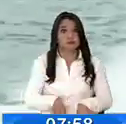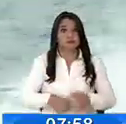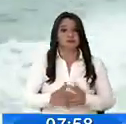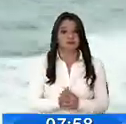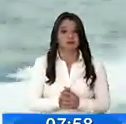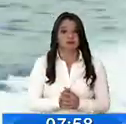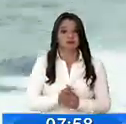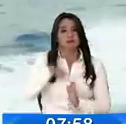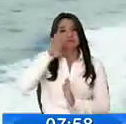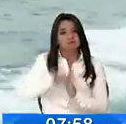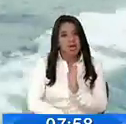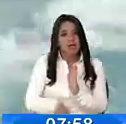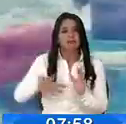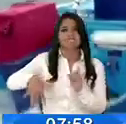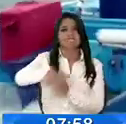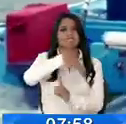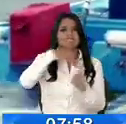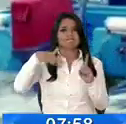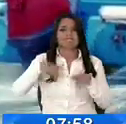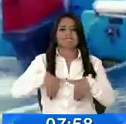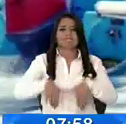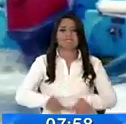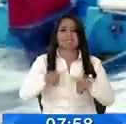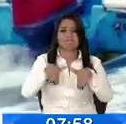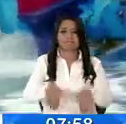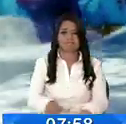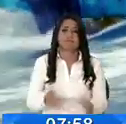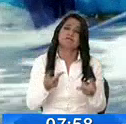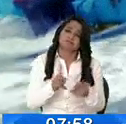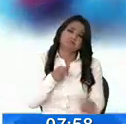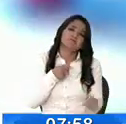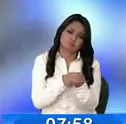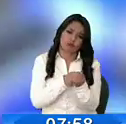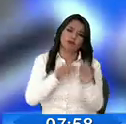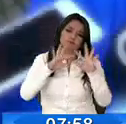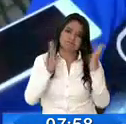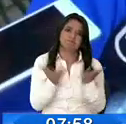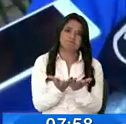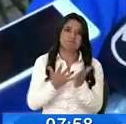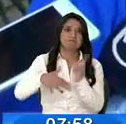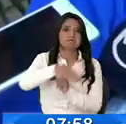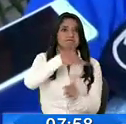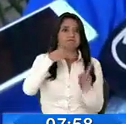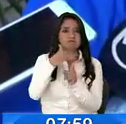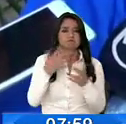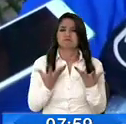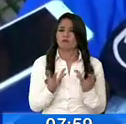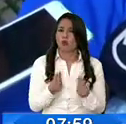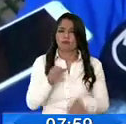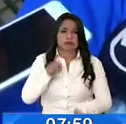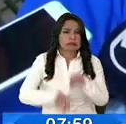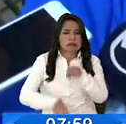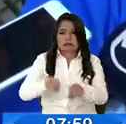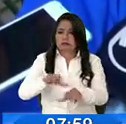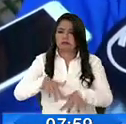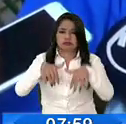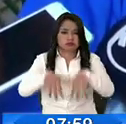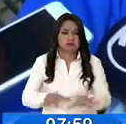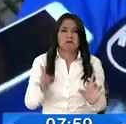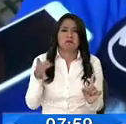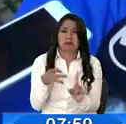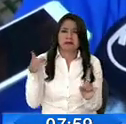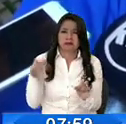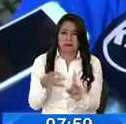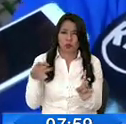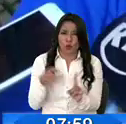así bajar el índice de contaminación en el mar y colaborar con el medio ambiente mucha contaminación mucho plástico tanto